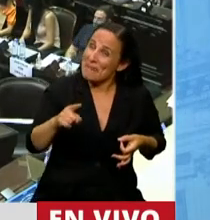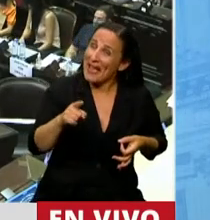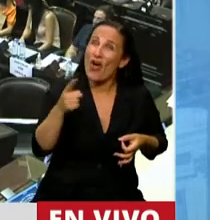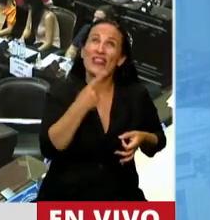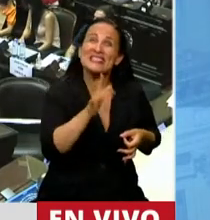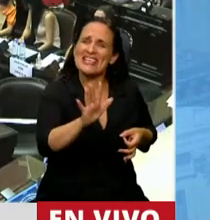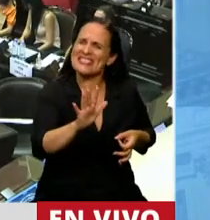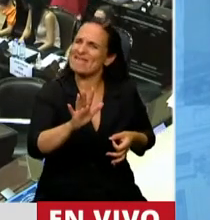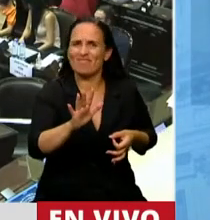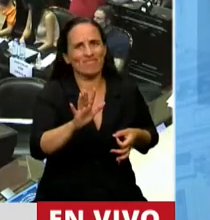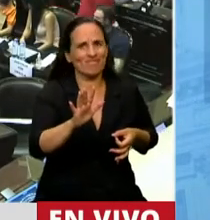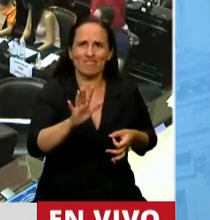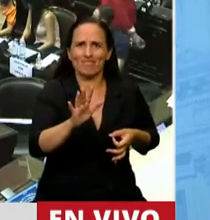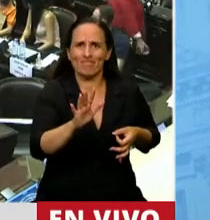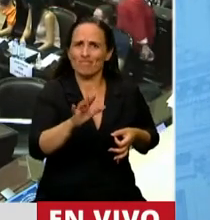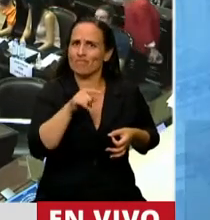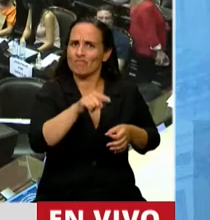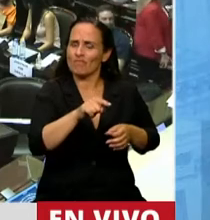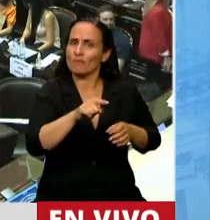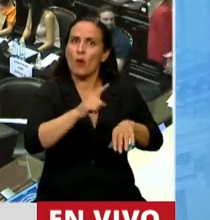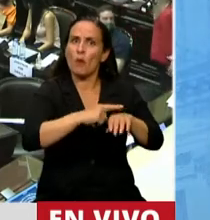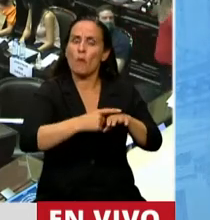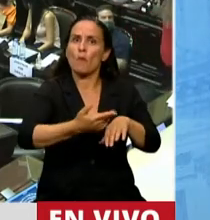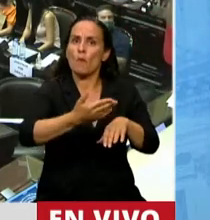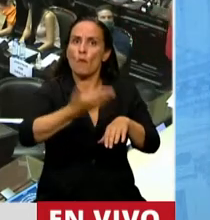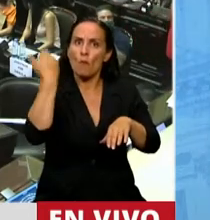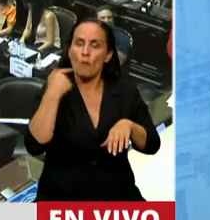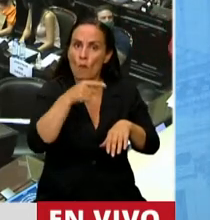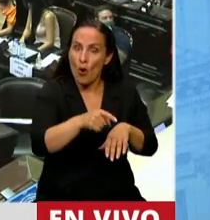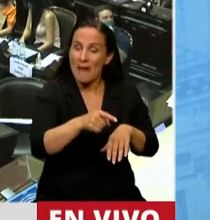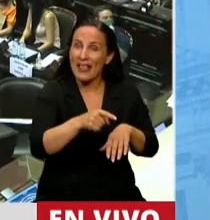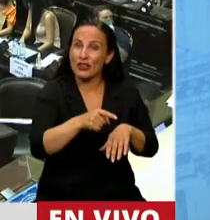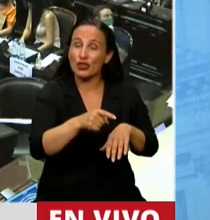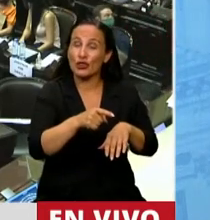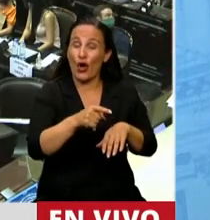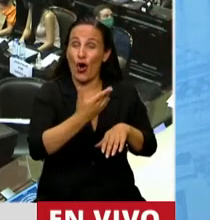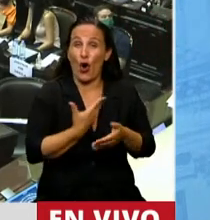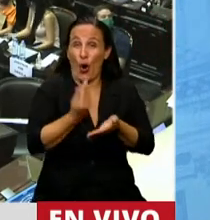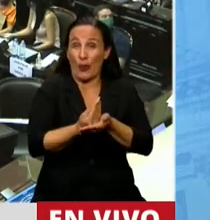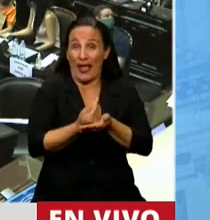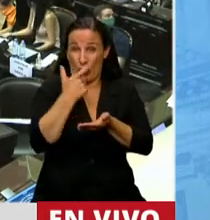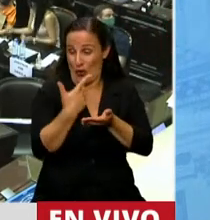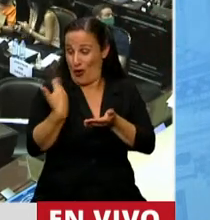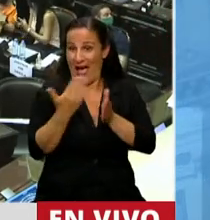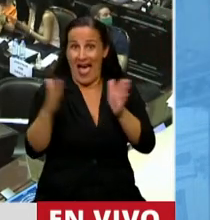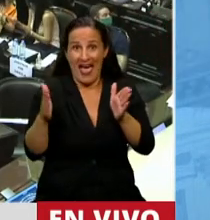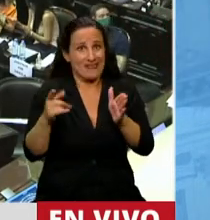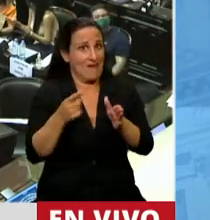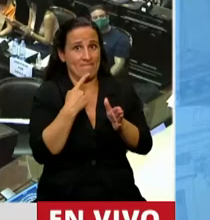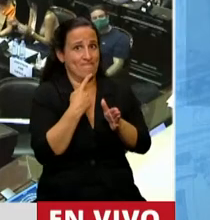esta afirmación estas facultades fueron negadas por la administración anterior y